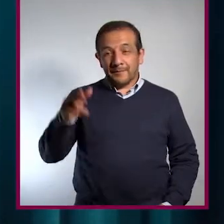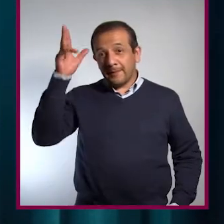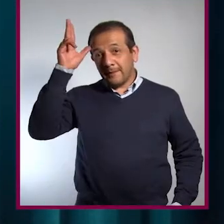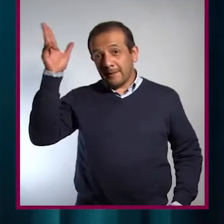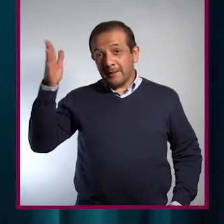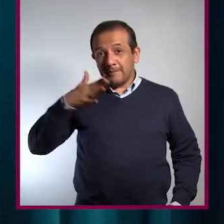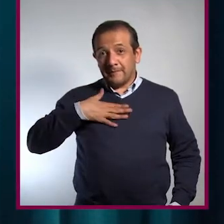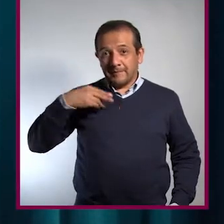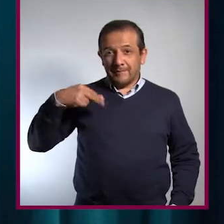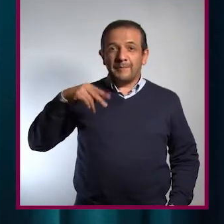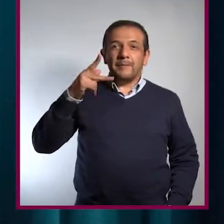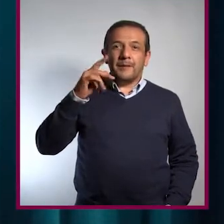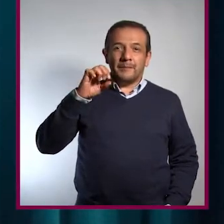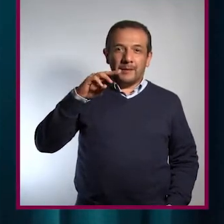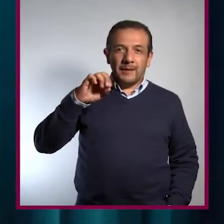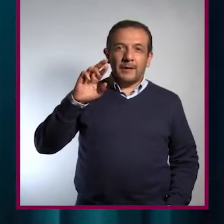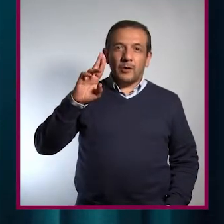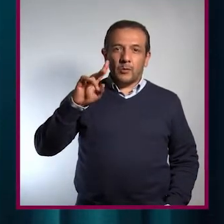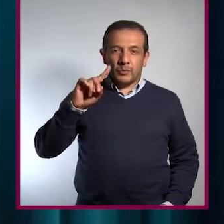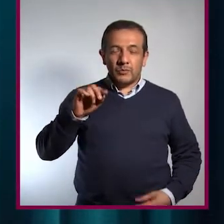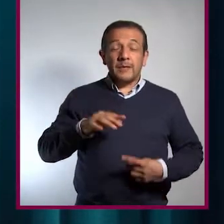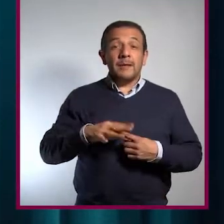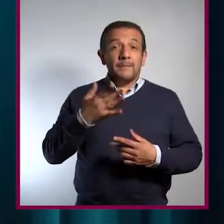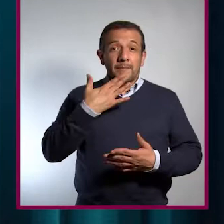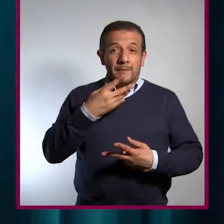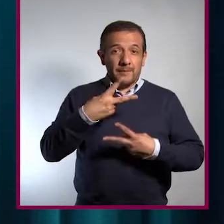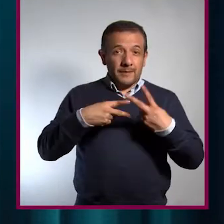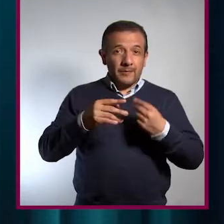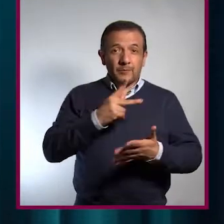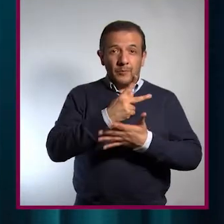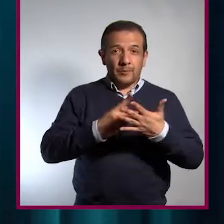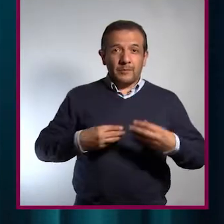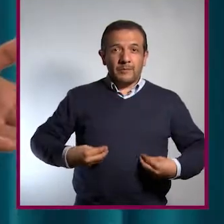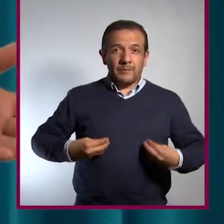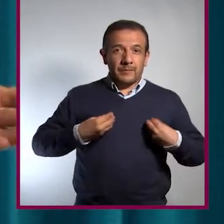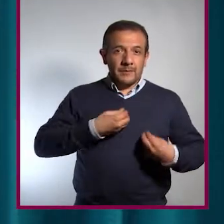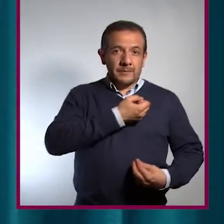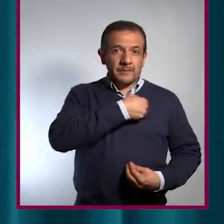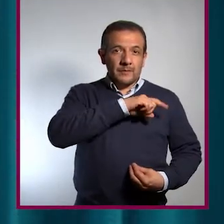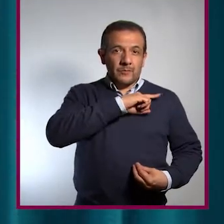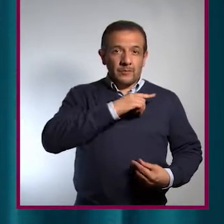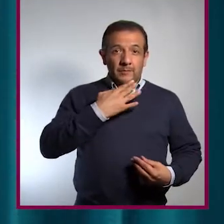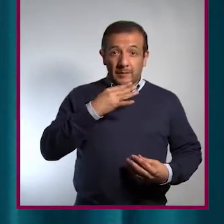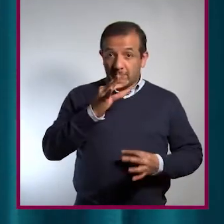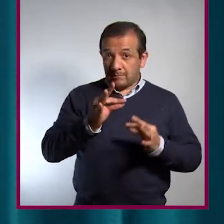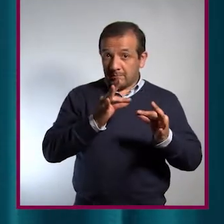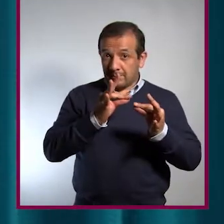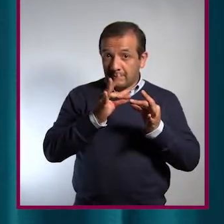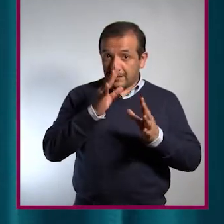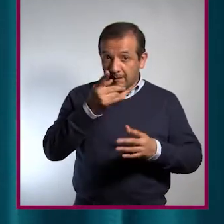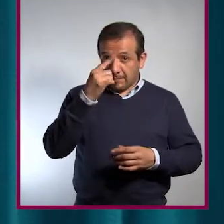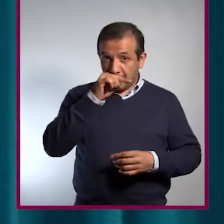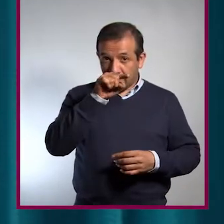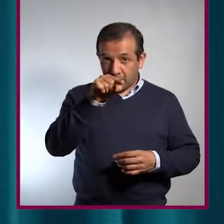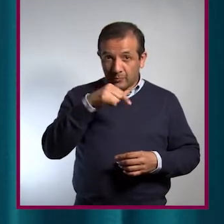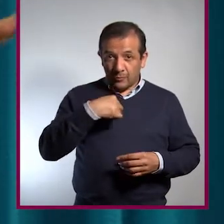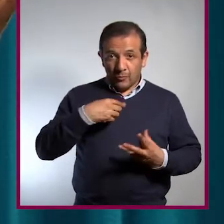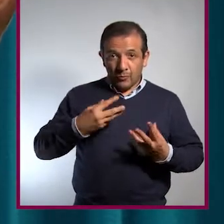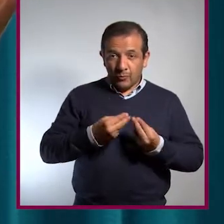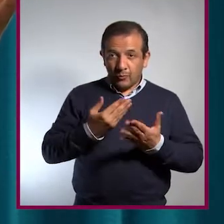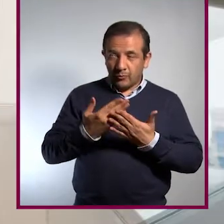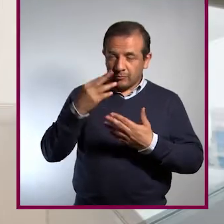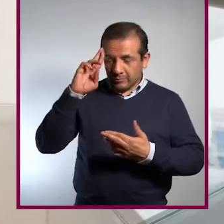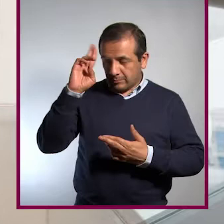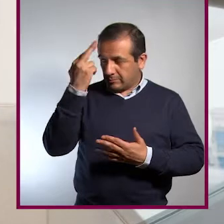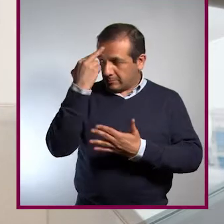Hola, yo soy Pamela Ruz. Bienvenidos a un nuevo programa de Vida Saludable. ¿Están listos para emprender un viaje al